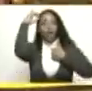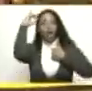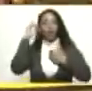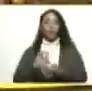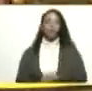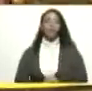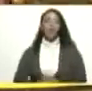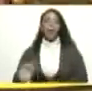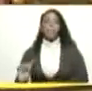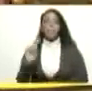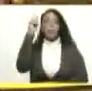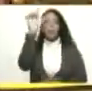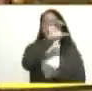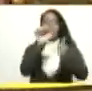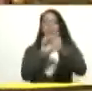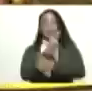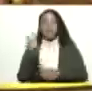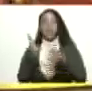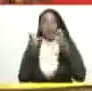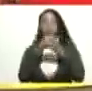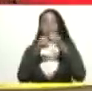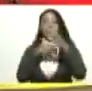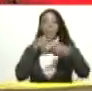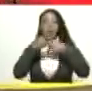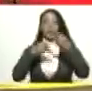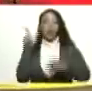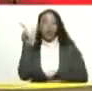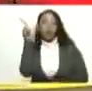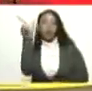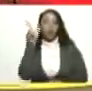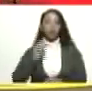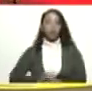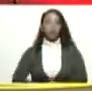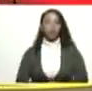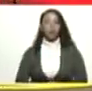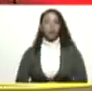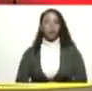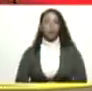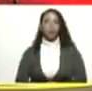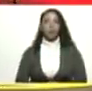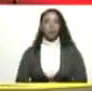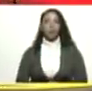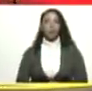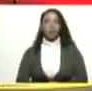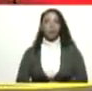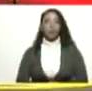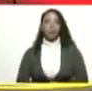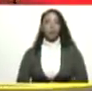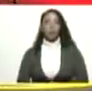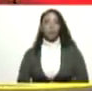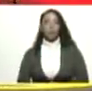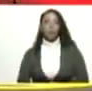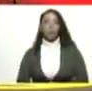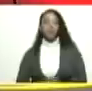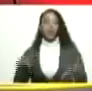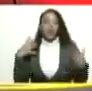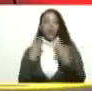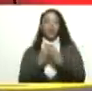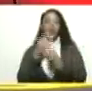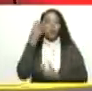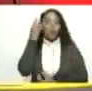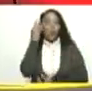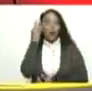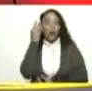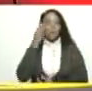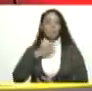primer vicepresidente del Partido Socialista Unido de Venezuela. La compañera